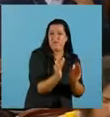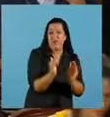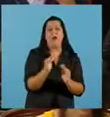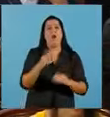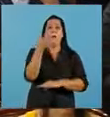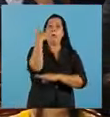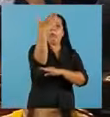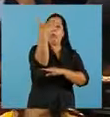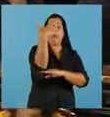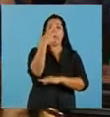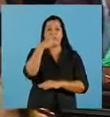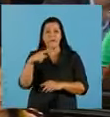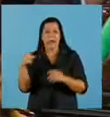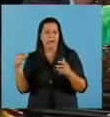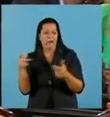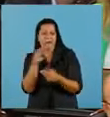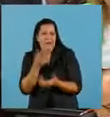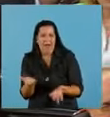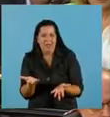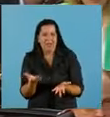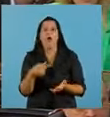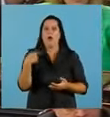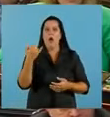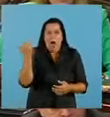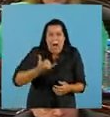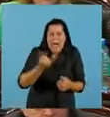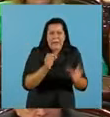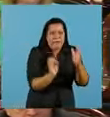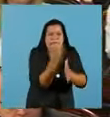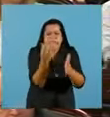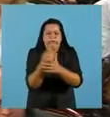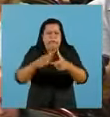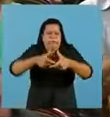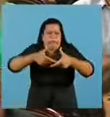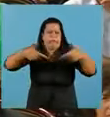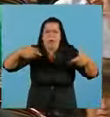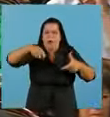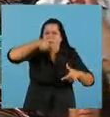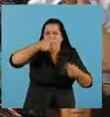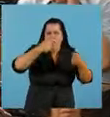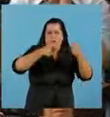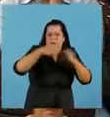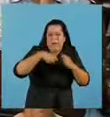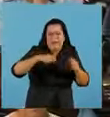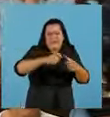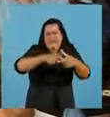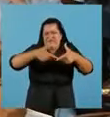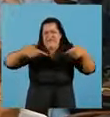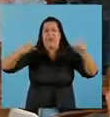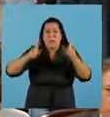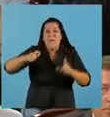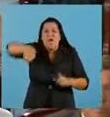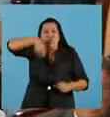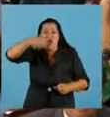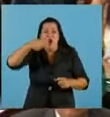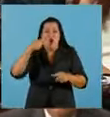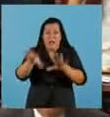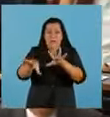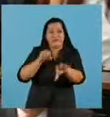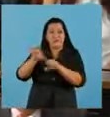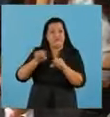retórico que efectivo. Los operativos crecieron, el narcomenudeo se expandió y la cantidad de drogas secuestradas